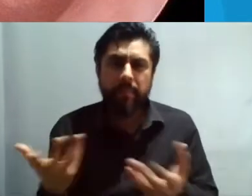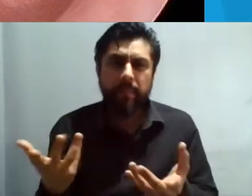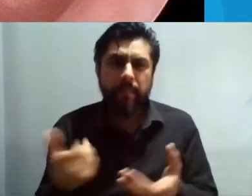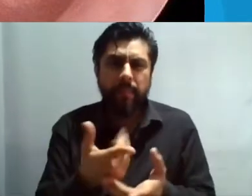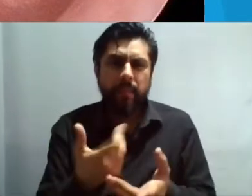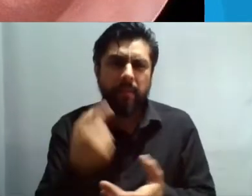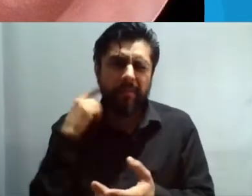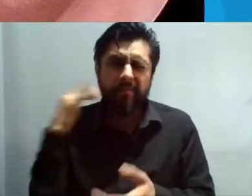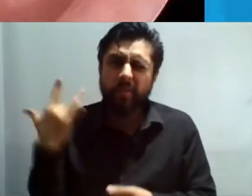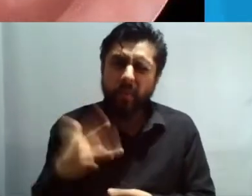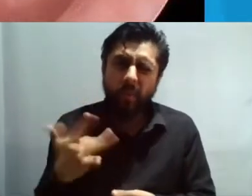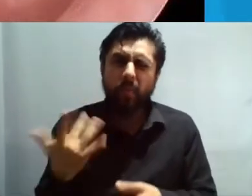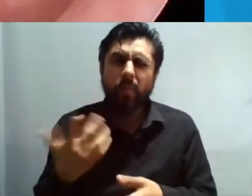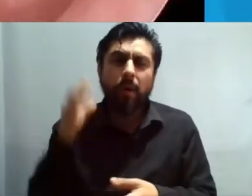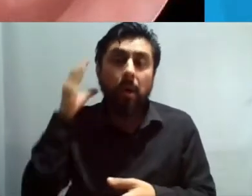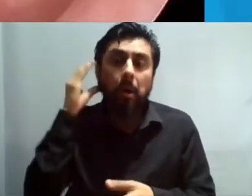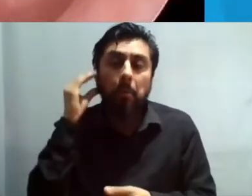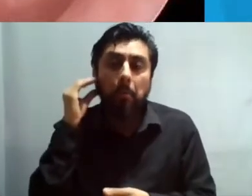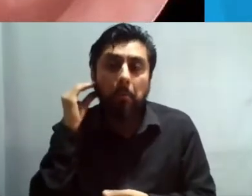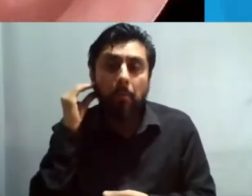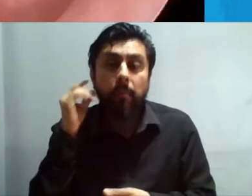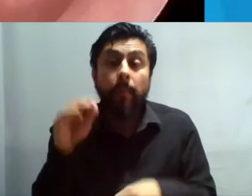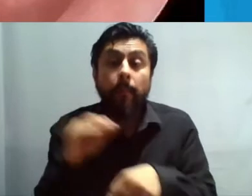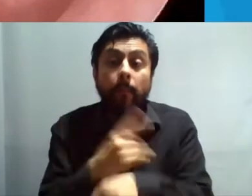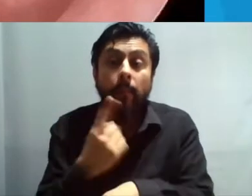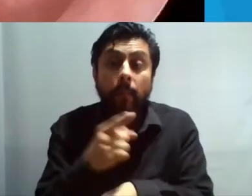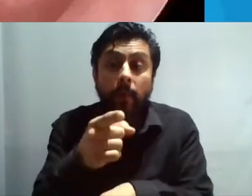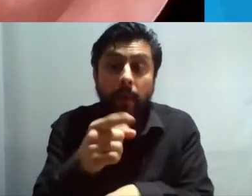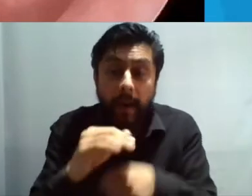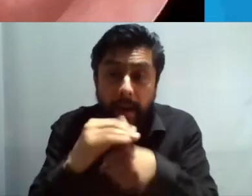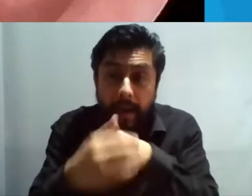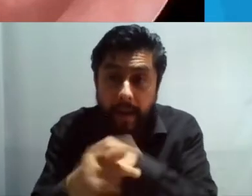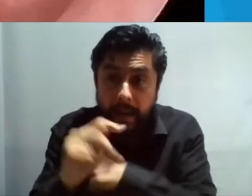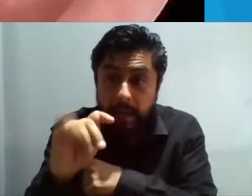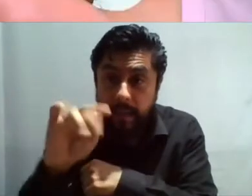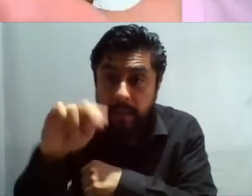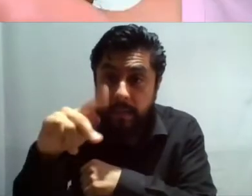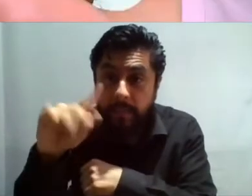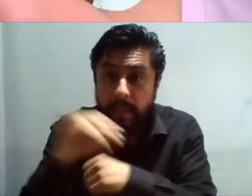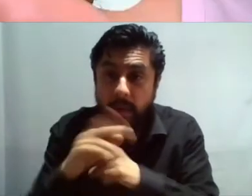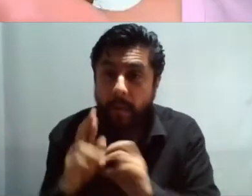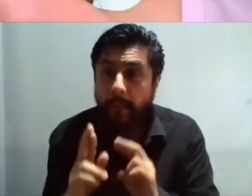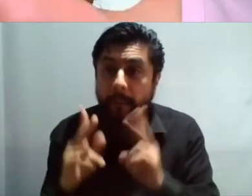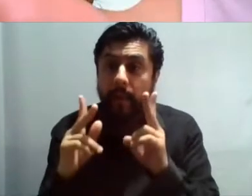derecha, es decir, un tímpano roto, un tímpano perforado. Damos la siguiente, por favor.